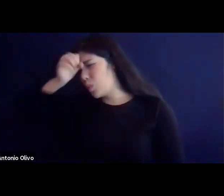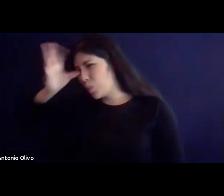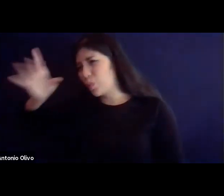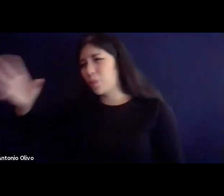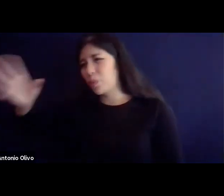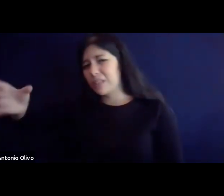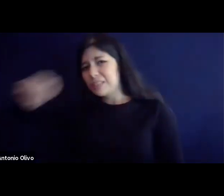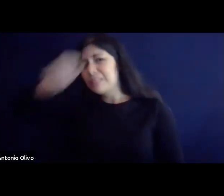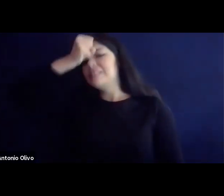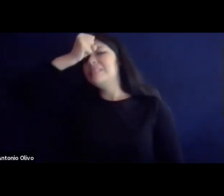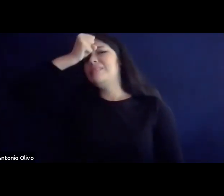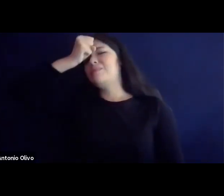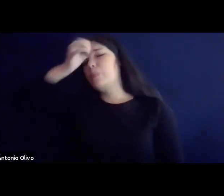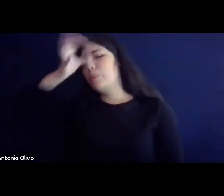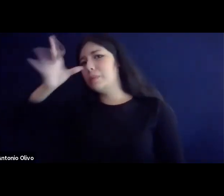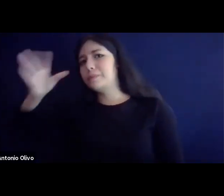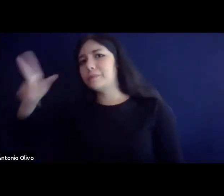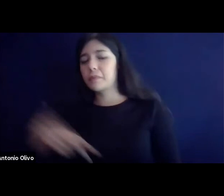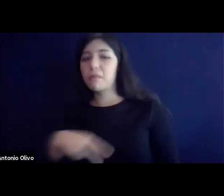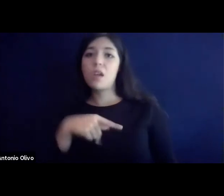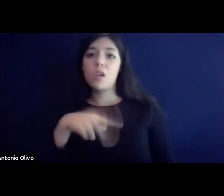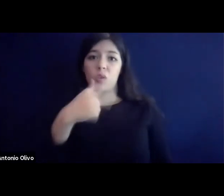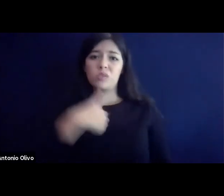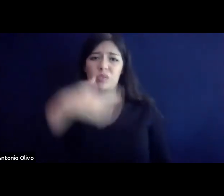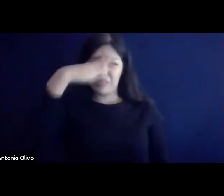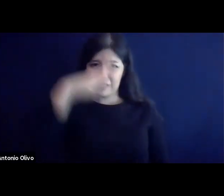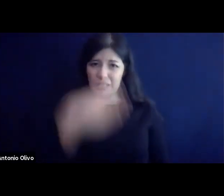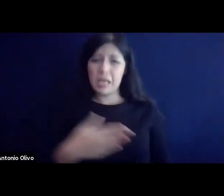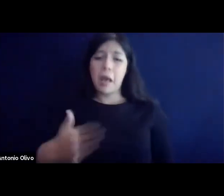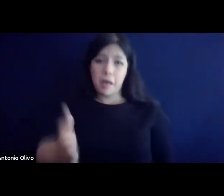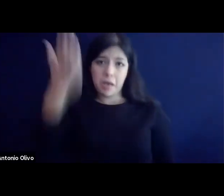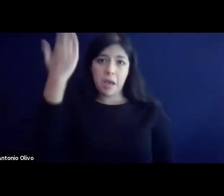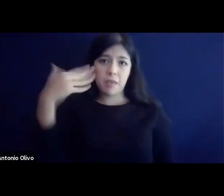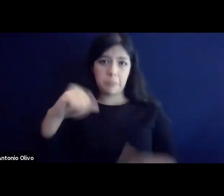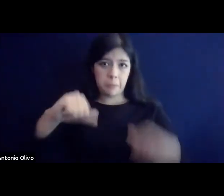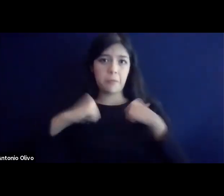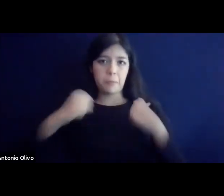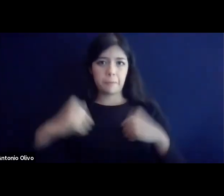que tengo 14 años. Yo sabía que quería ser